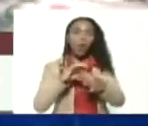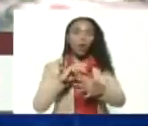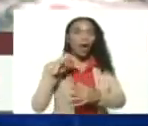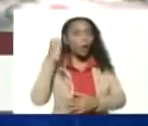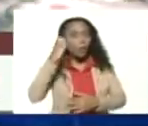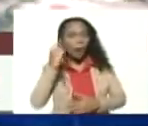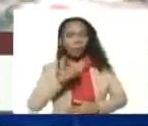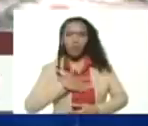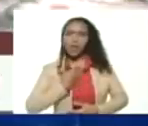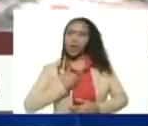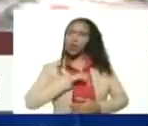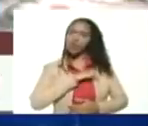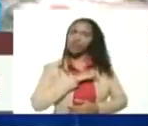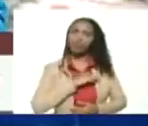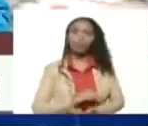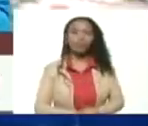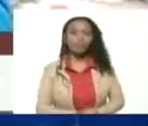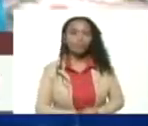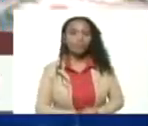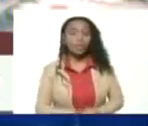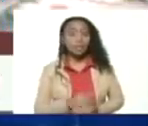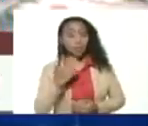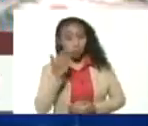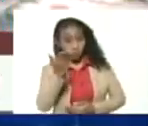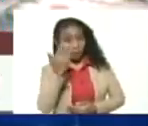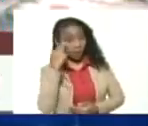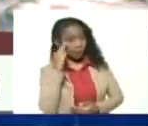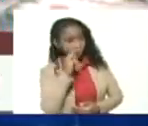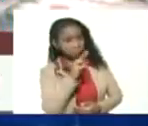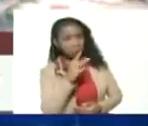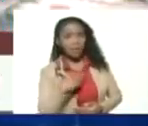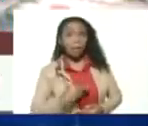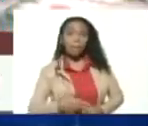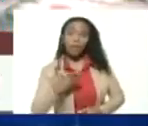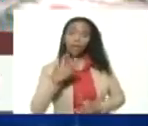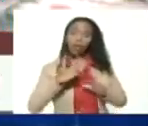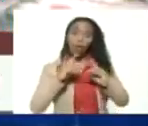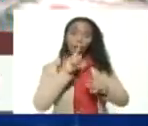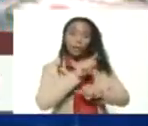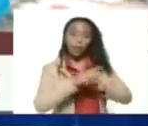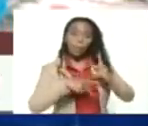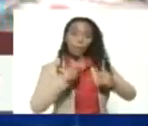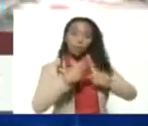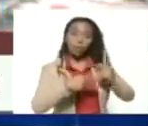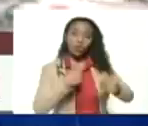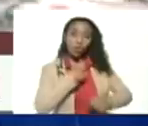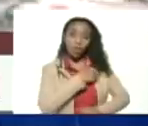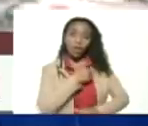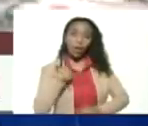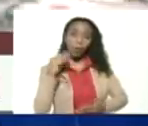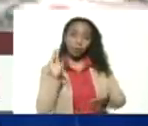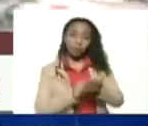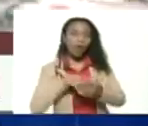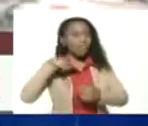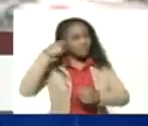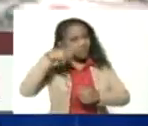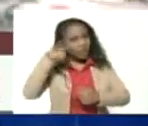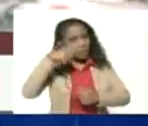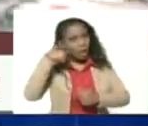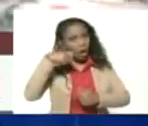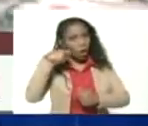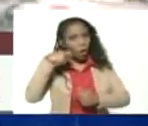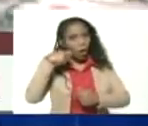nosotros. Muy bien, fíjense ustedes, tan importante todos estos procesos. Yo quiero ponerles un video que vamos